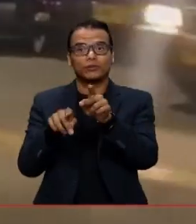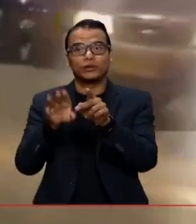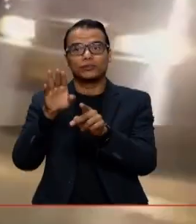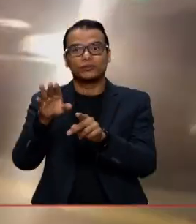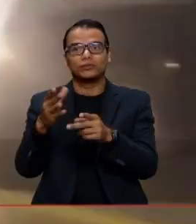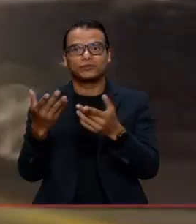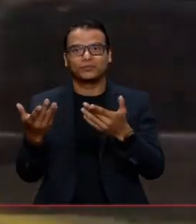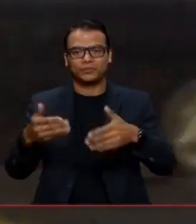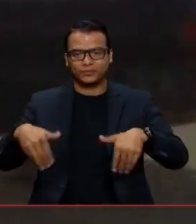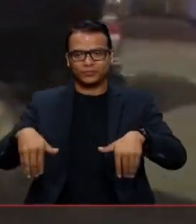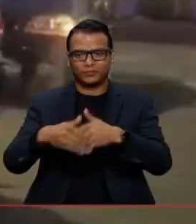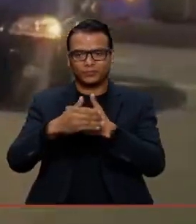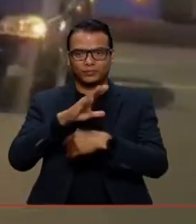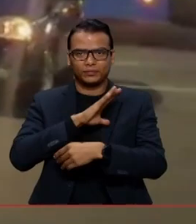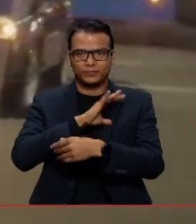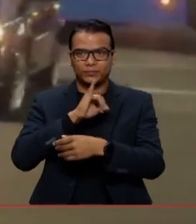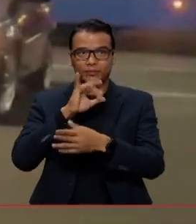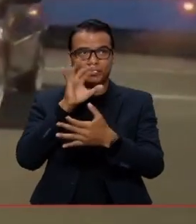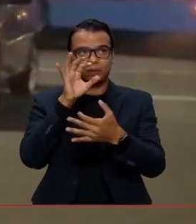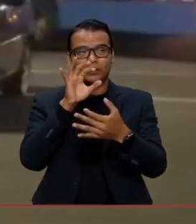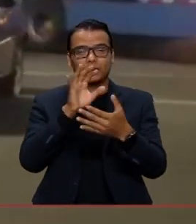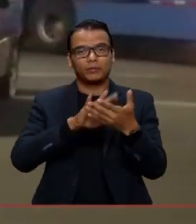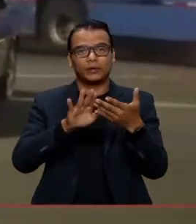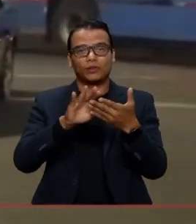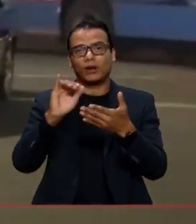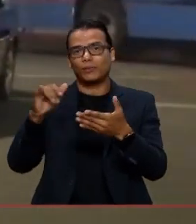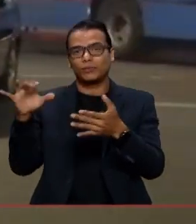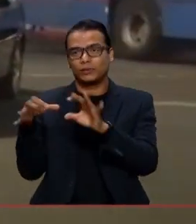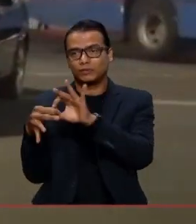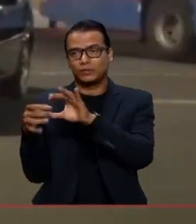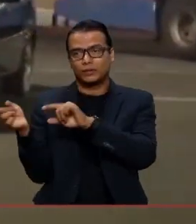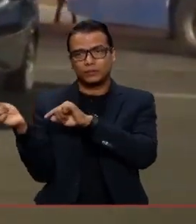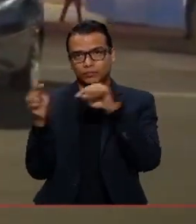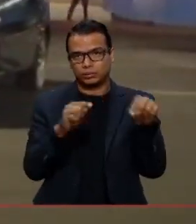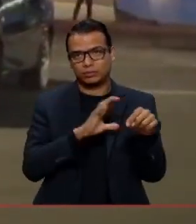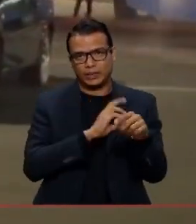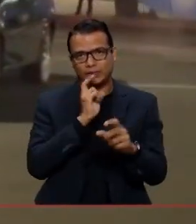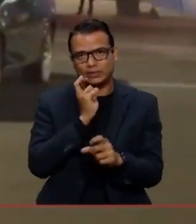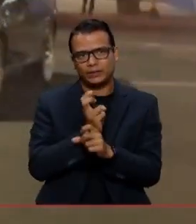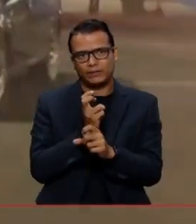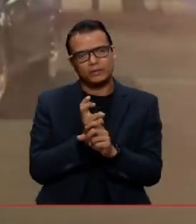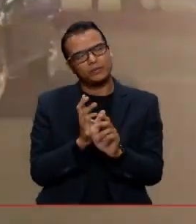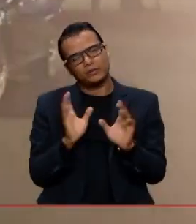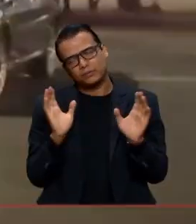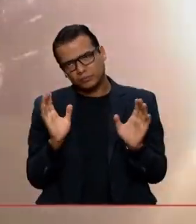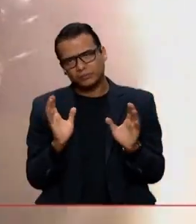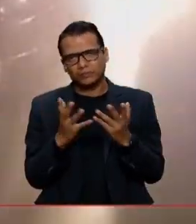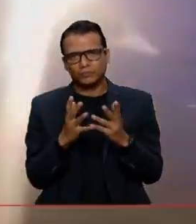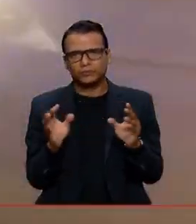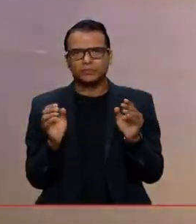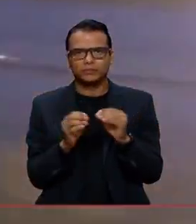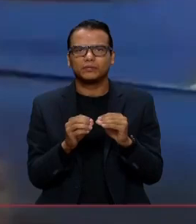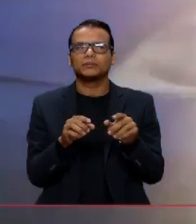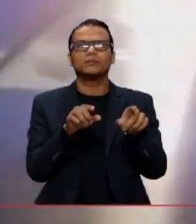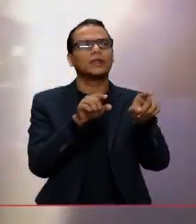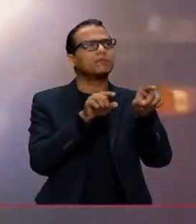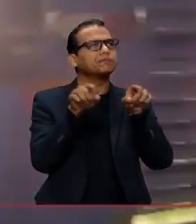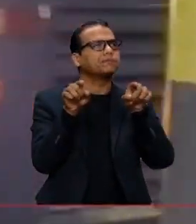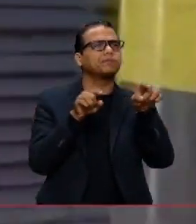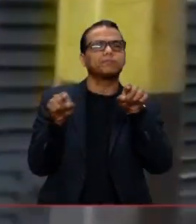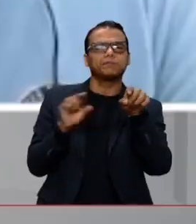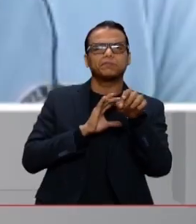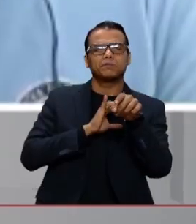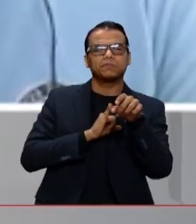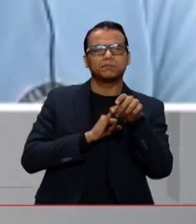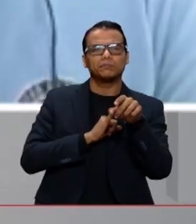en sentido Jamundí y Cali. Ya tenemos las unidades adelantando el tema de regulación. Ahora, haciendo un recorrido por las principales